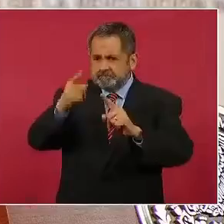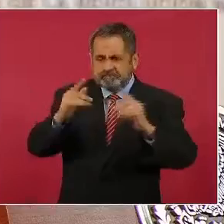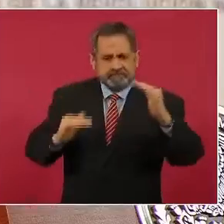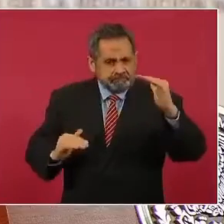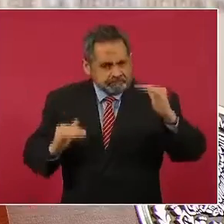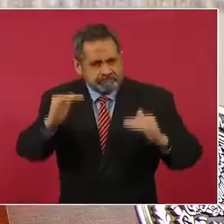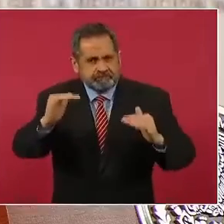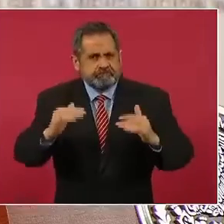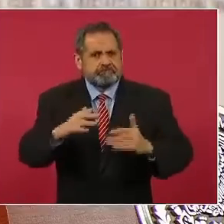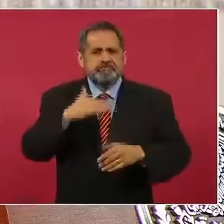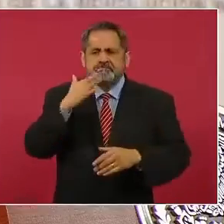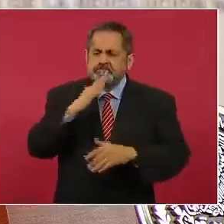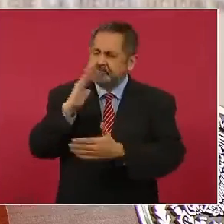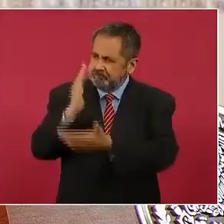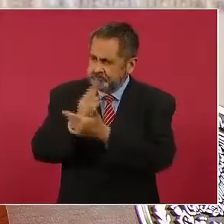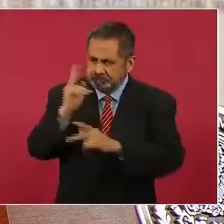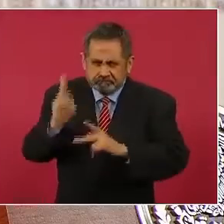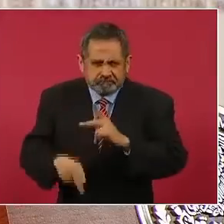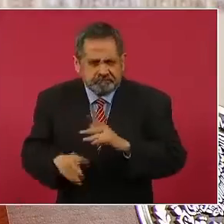combatir la corrupción,